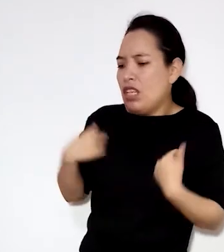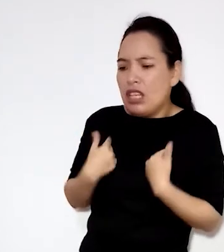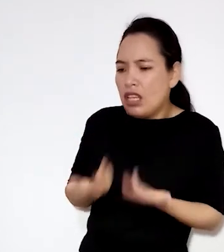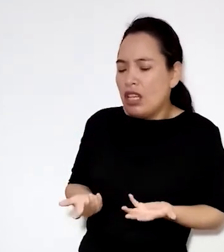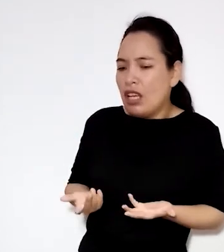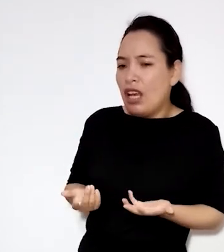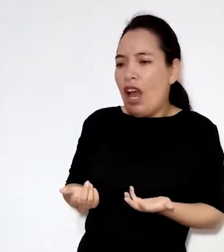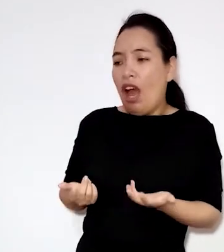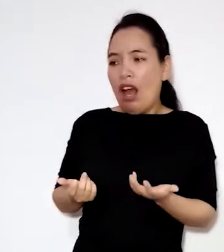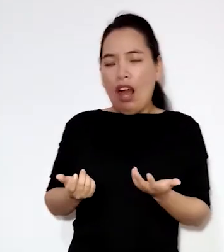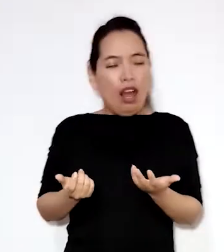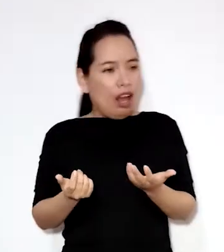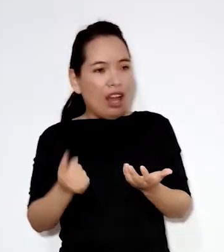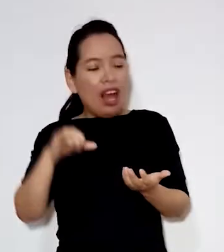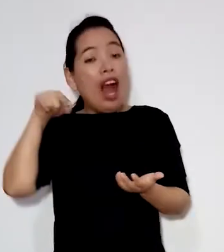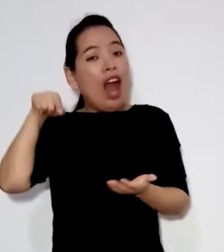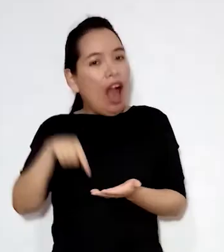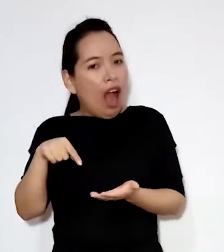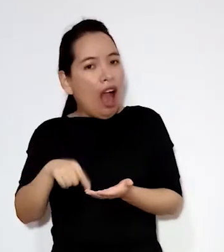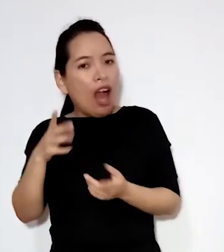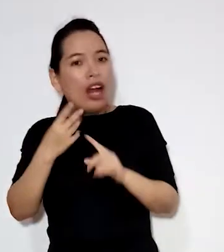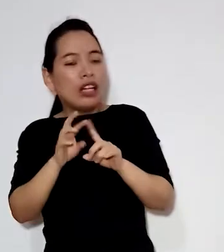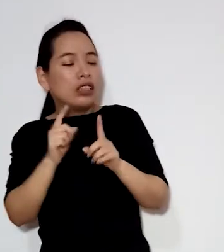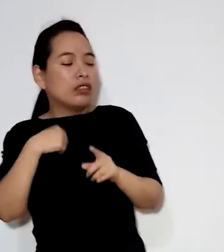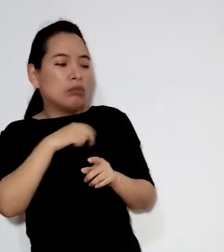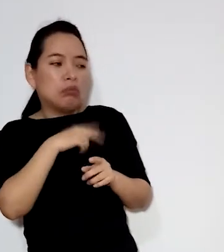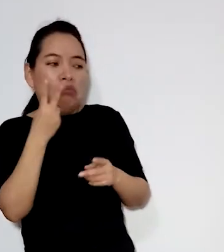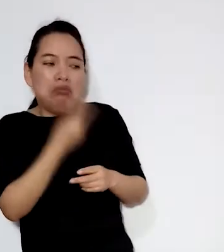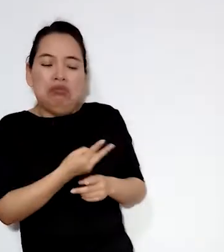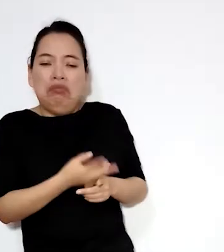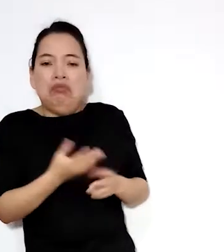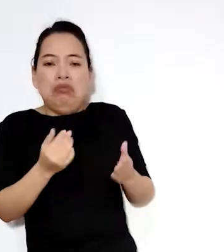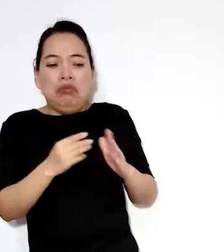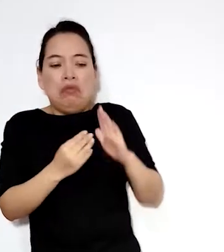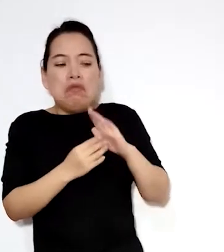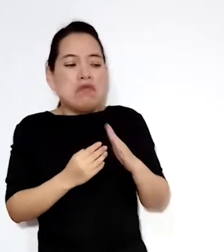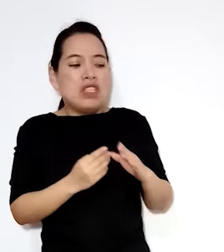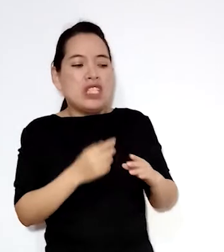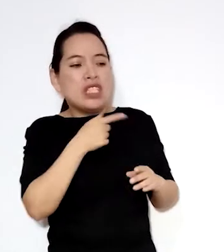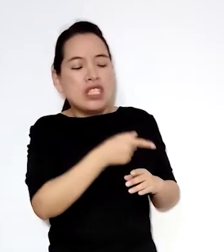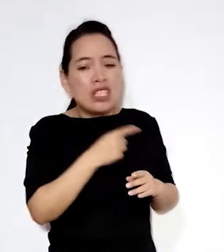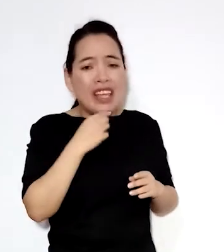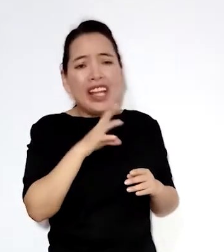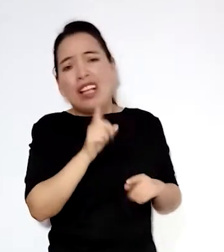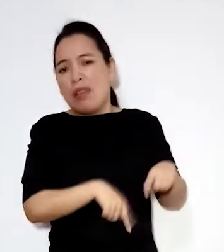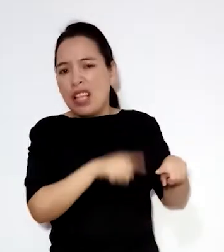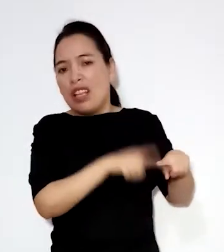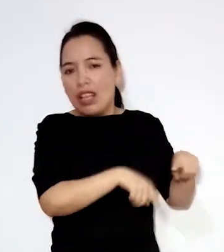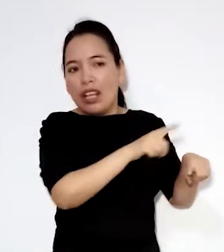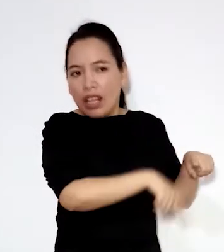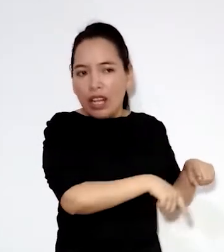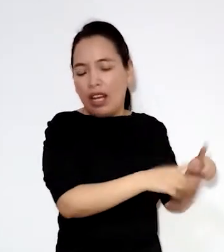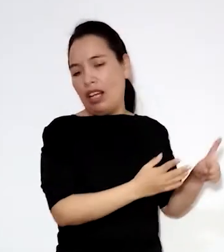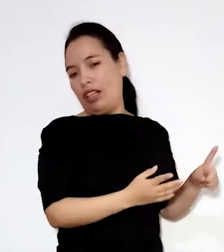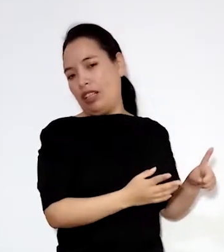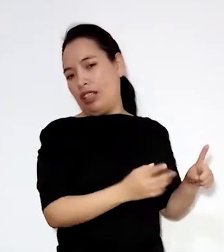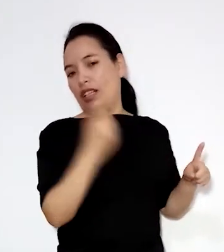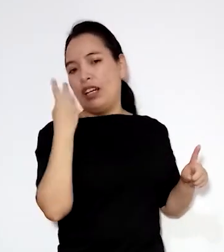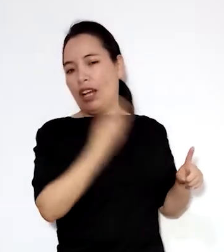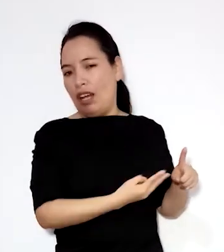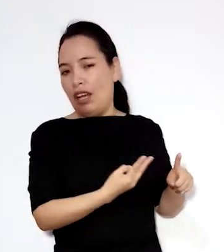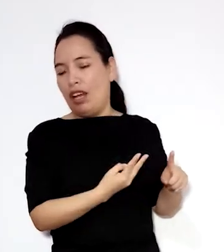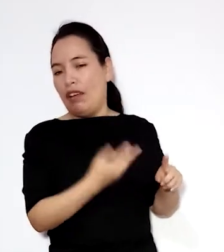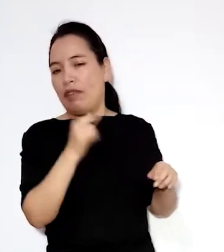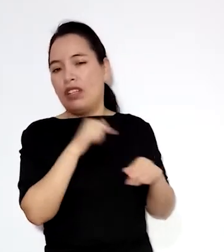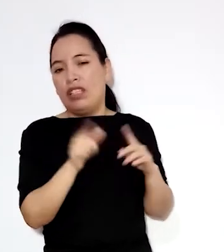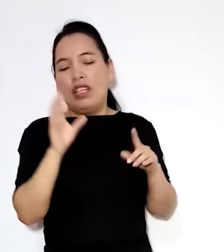no tenemos la capacidad, no tenemos la metodología, no tenemos a los profesores capacitados para hacerlo. Y